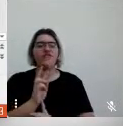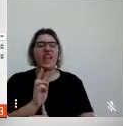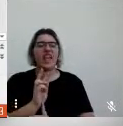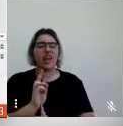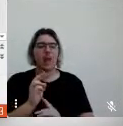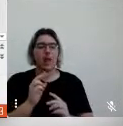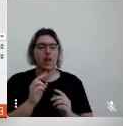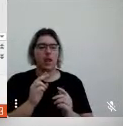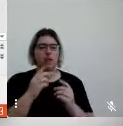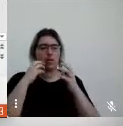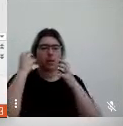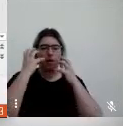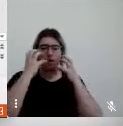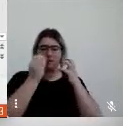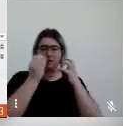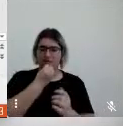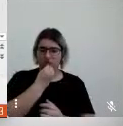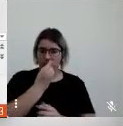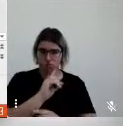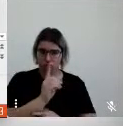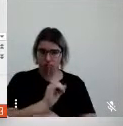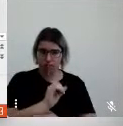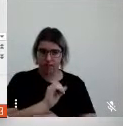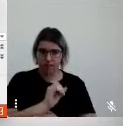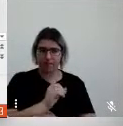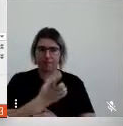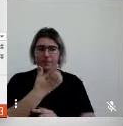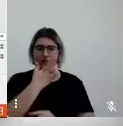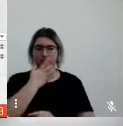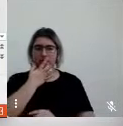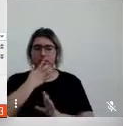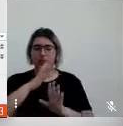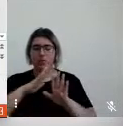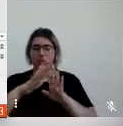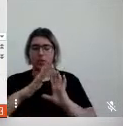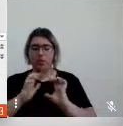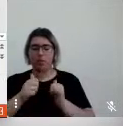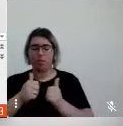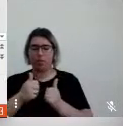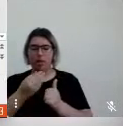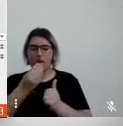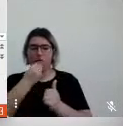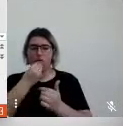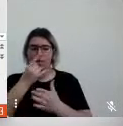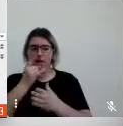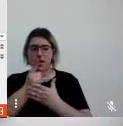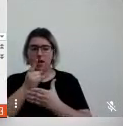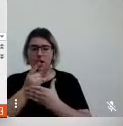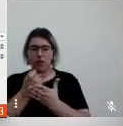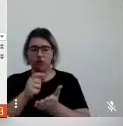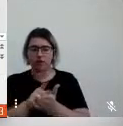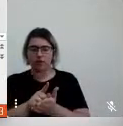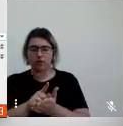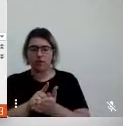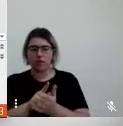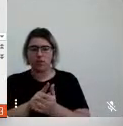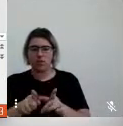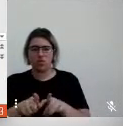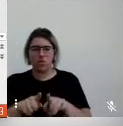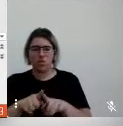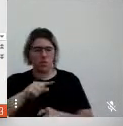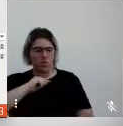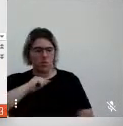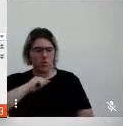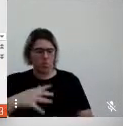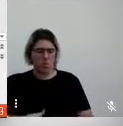animal, en el momento que empiezan a consumir proteína animal, empiezan a tener más gases, más hinchazón, más distensión